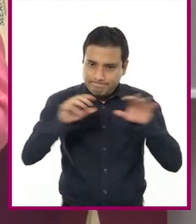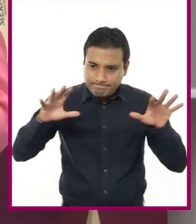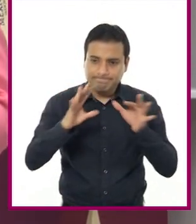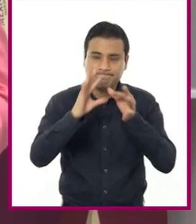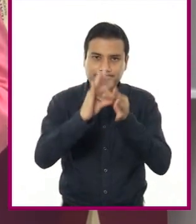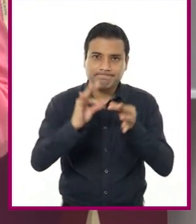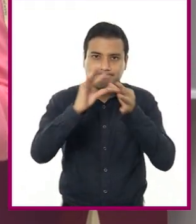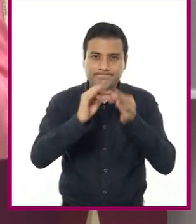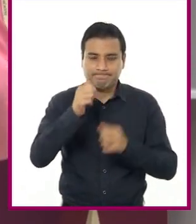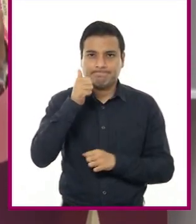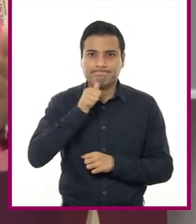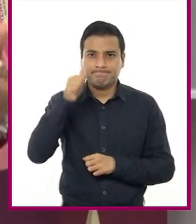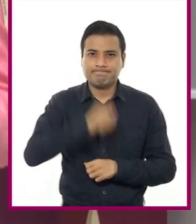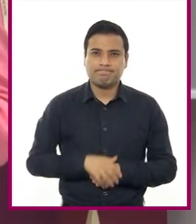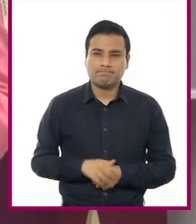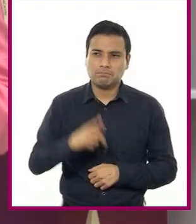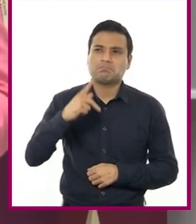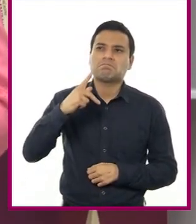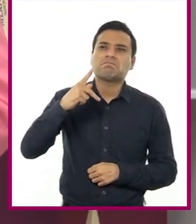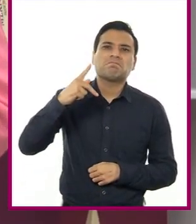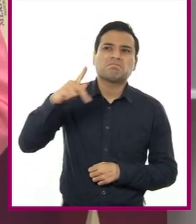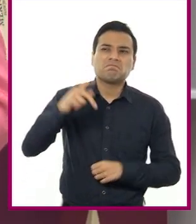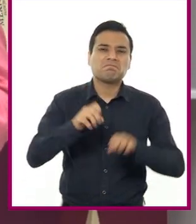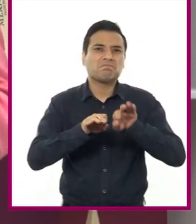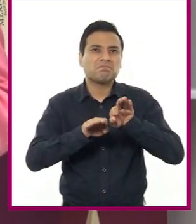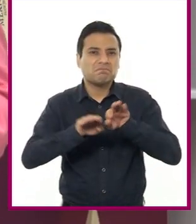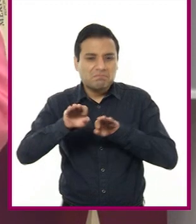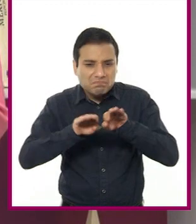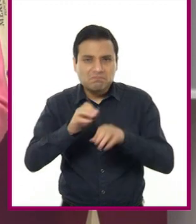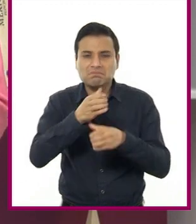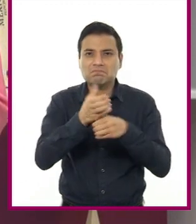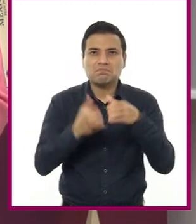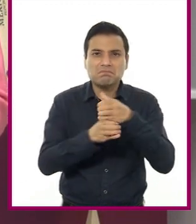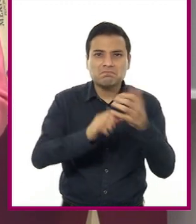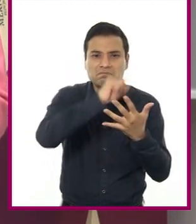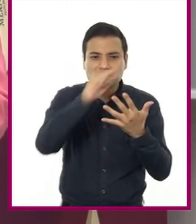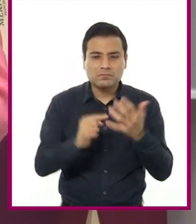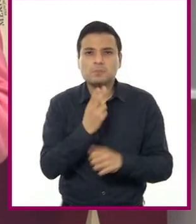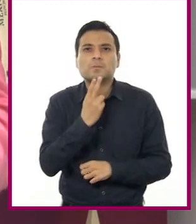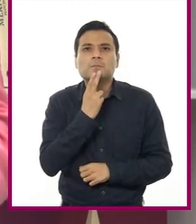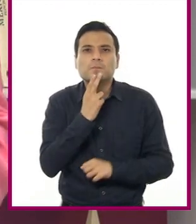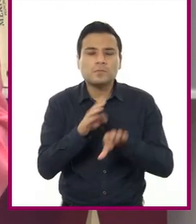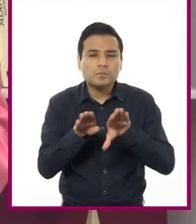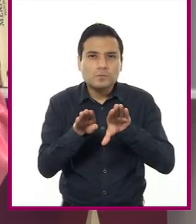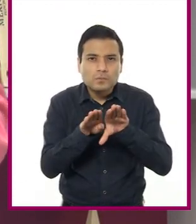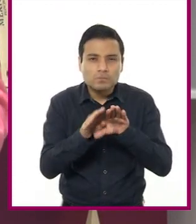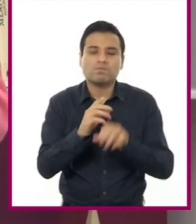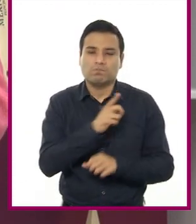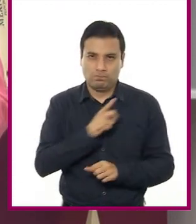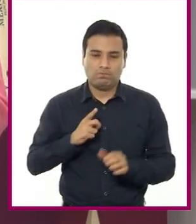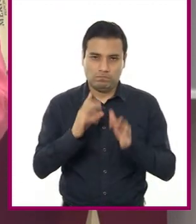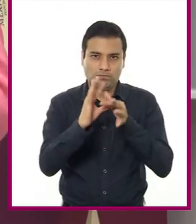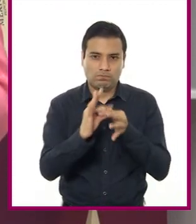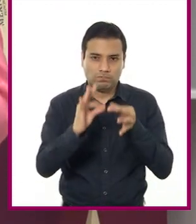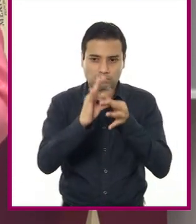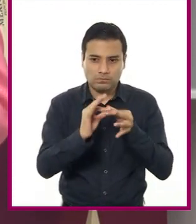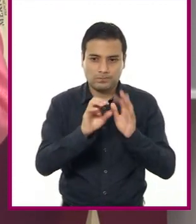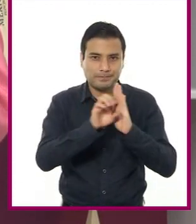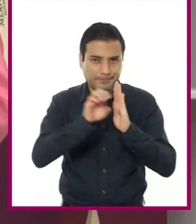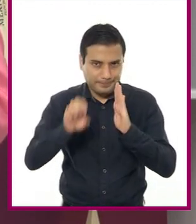de detallar cómo han utilizado los recursos previamente asignados. Por ejemplo, la rendición